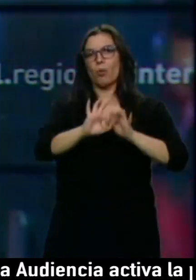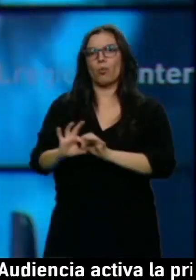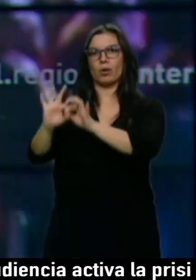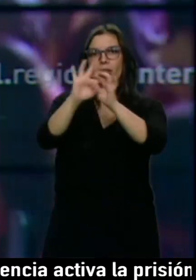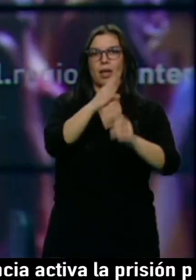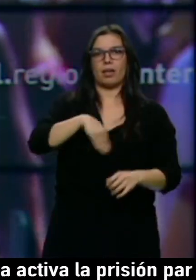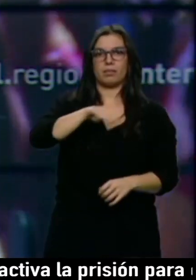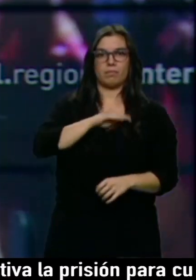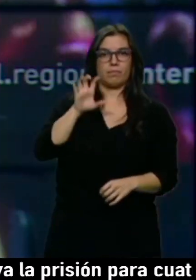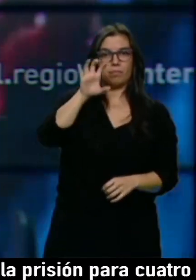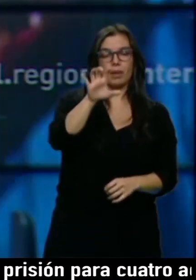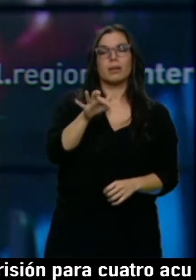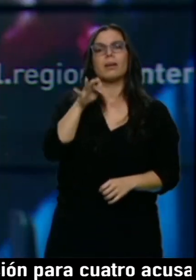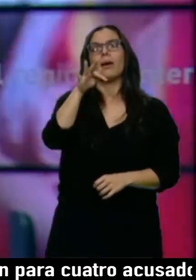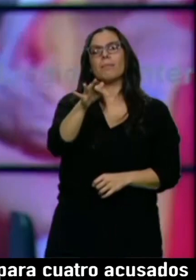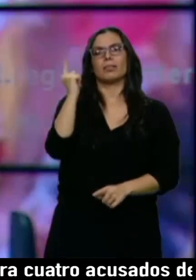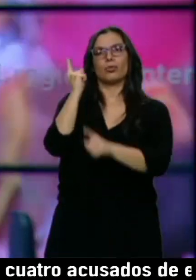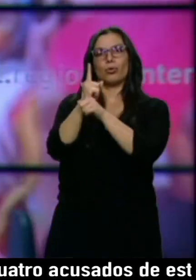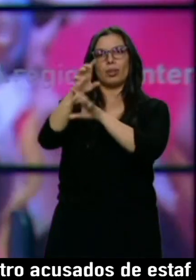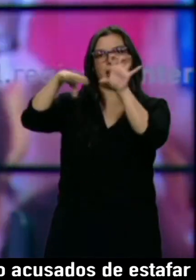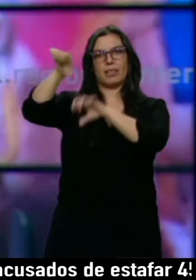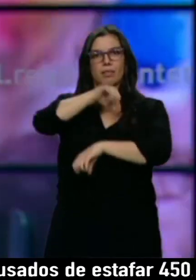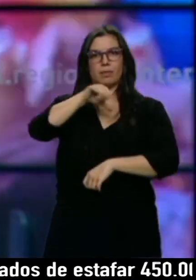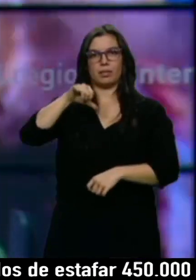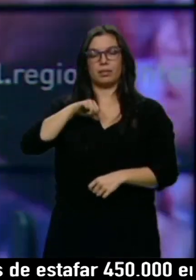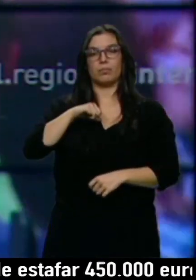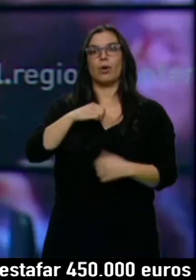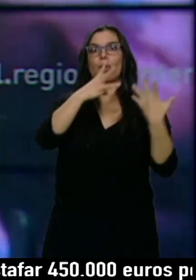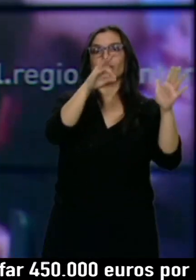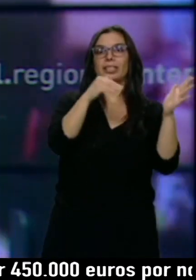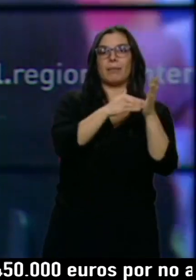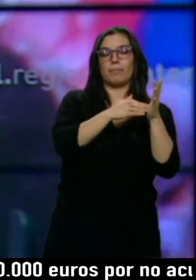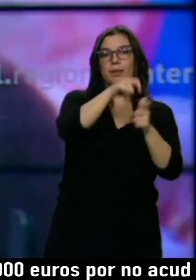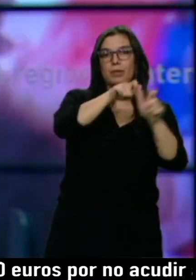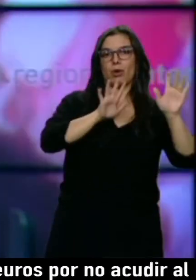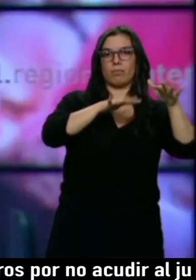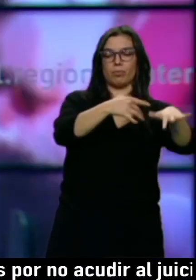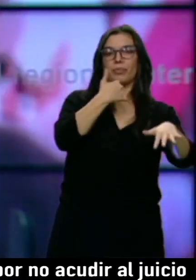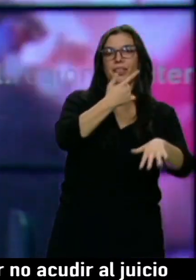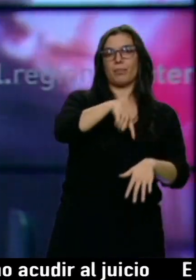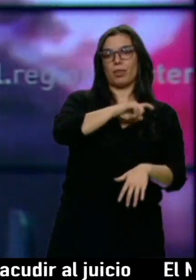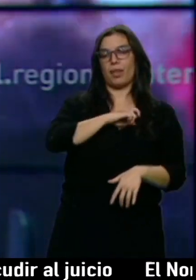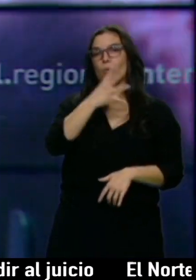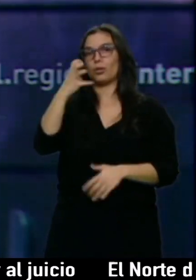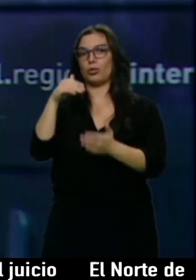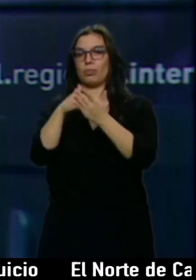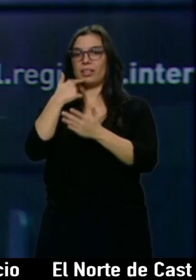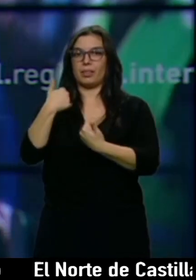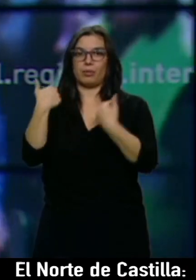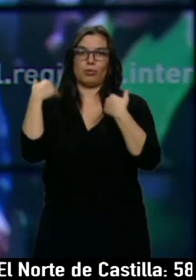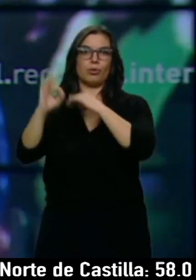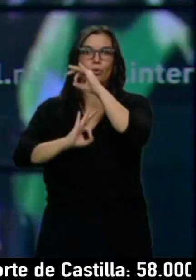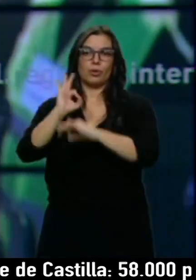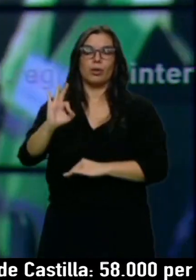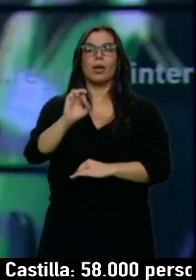al independentismo. 80.000 participantes según la Guardia Urbana, 400.000 según los organizadores. PP, PSOE y Ciudadanos han